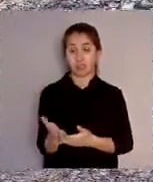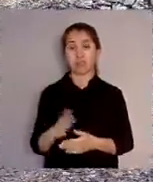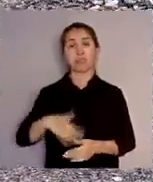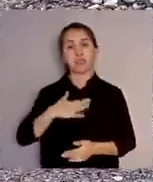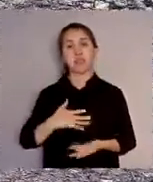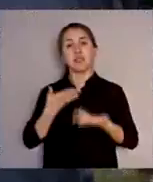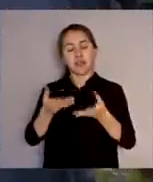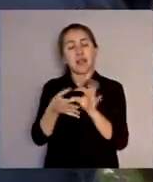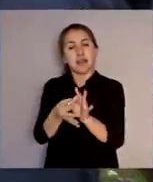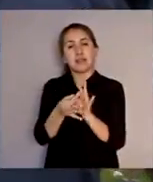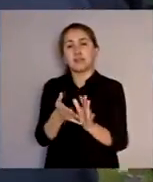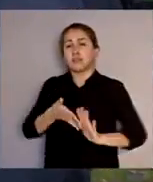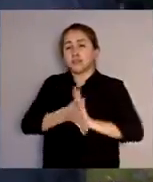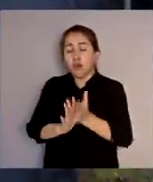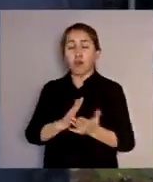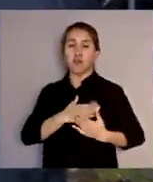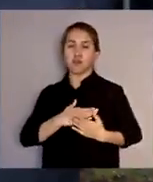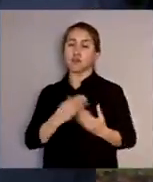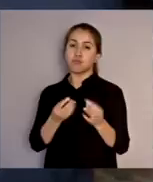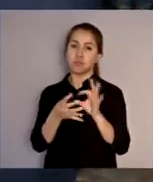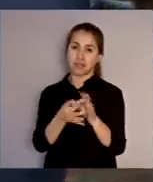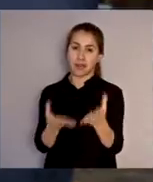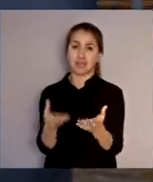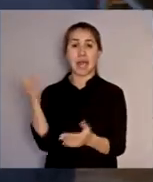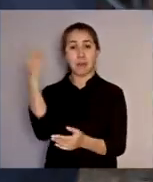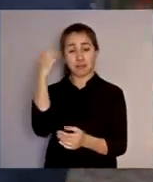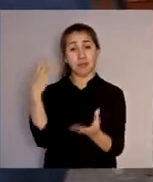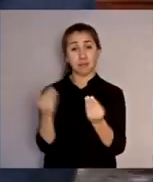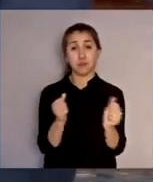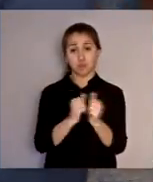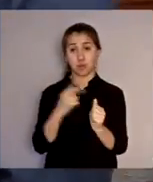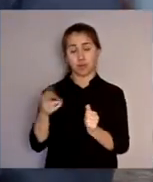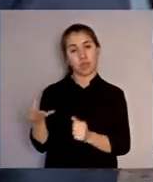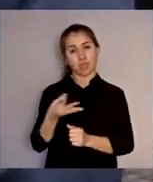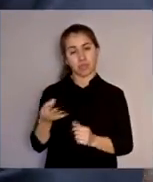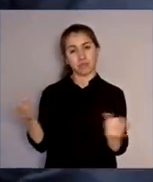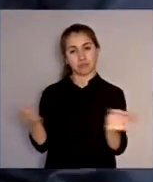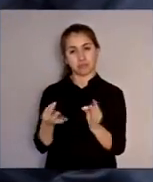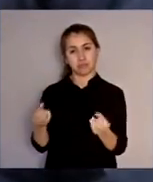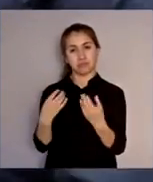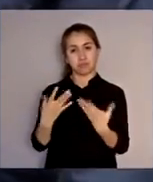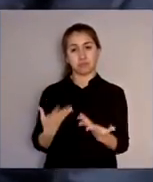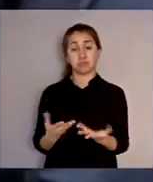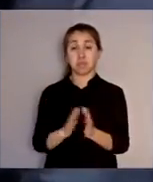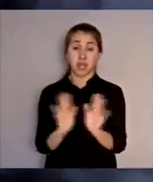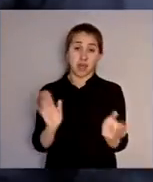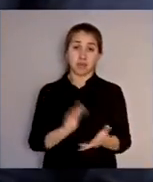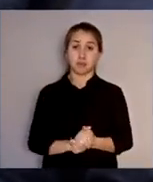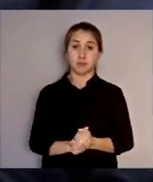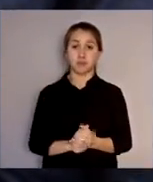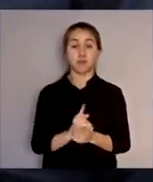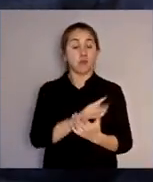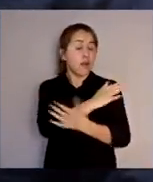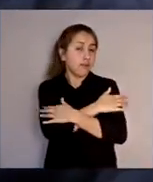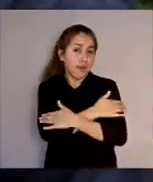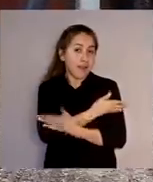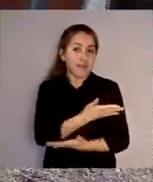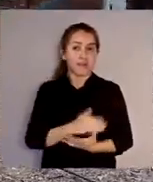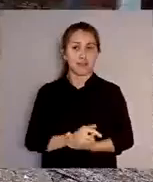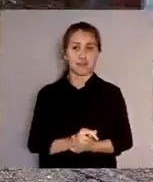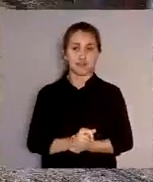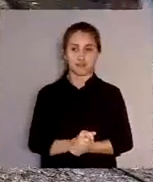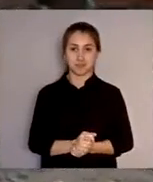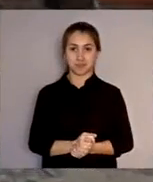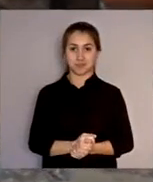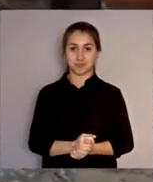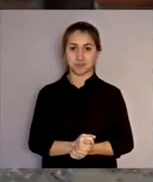quería agradecerle de todo corazón. Muchas gracias, he aprendido mucho con usted. Y nada, un abrazo.